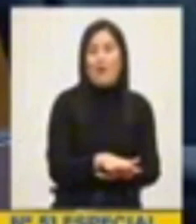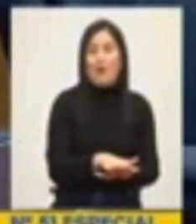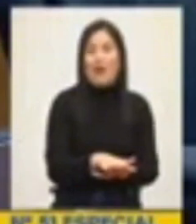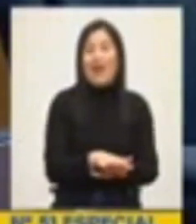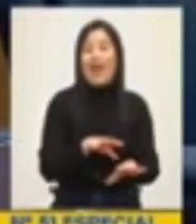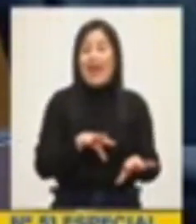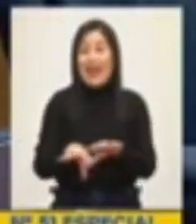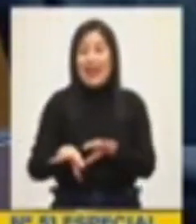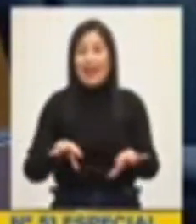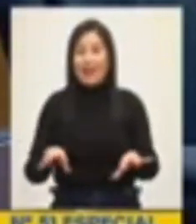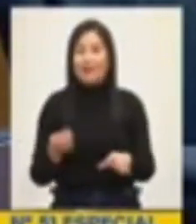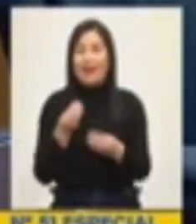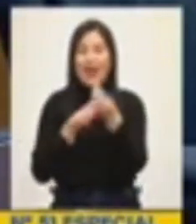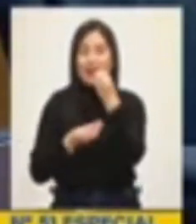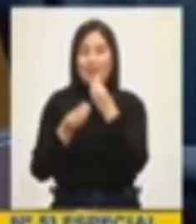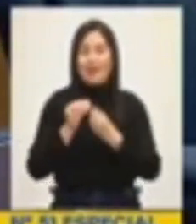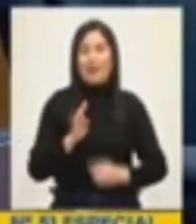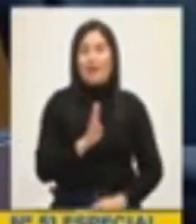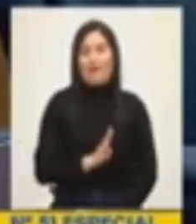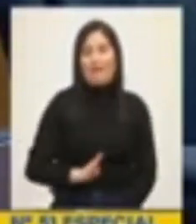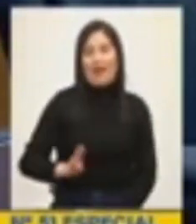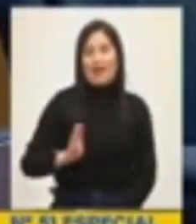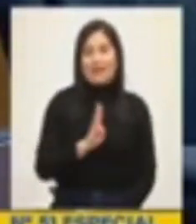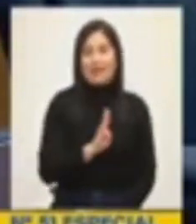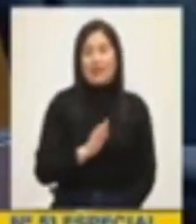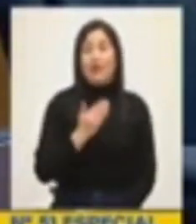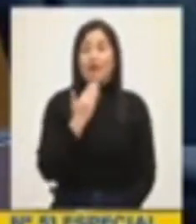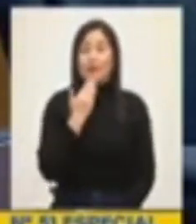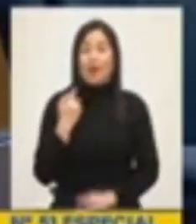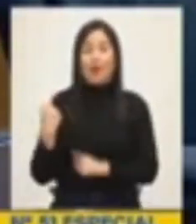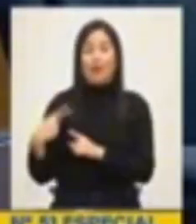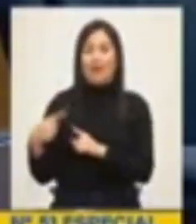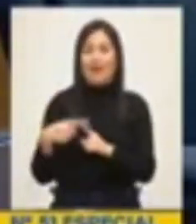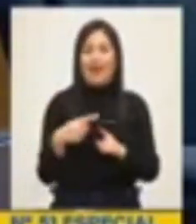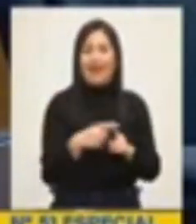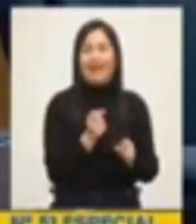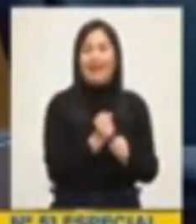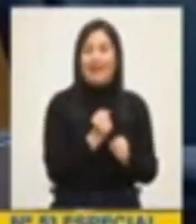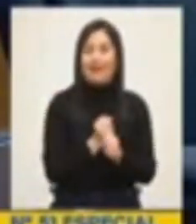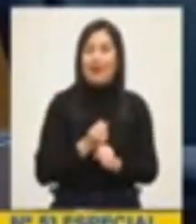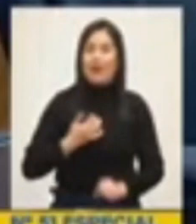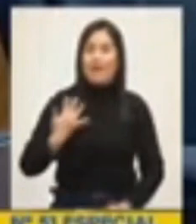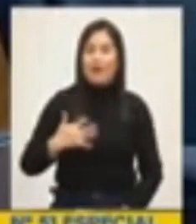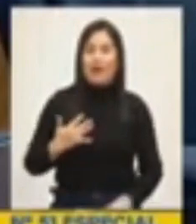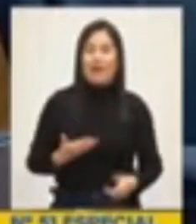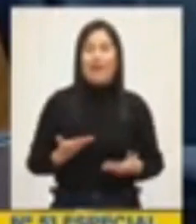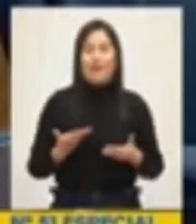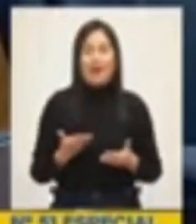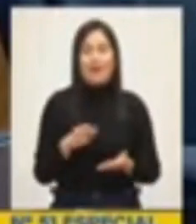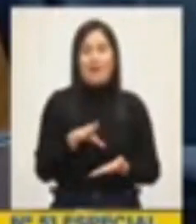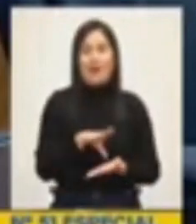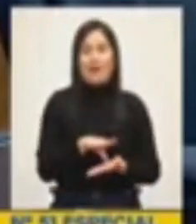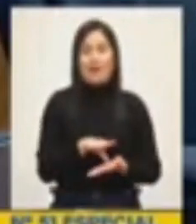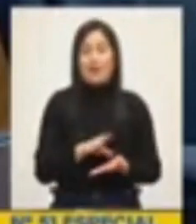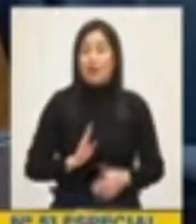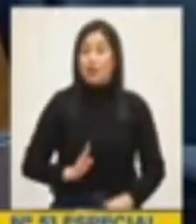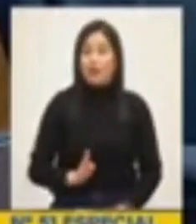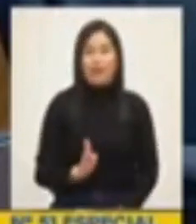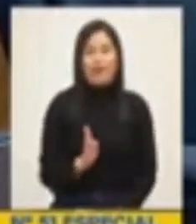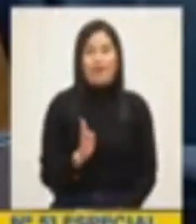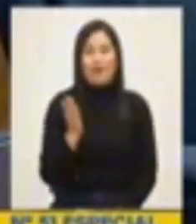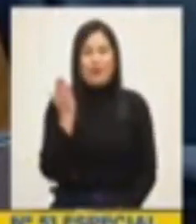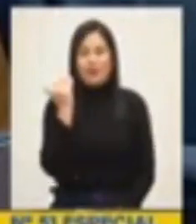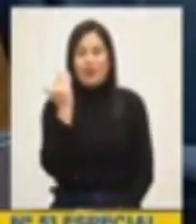alimentos básicos por un lado, pero también de otros rubros importantes para el país. Y aún no sabemos los